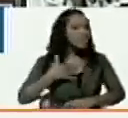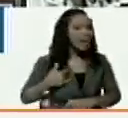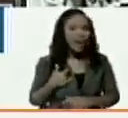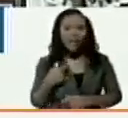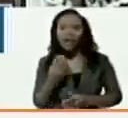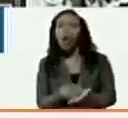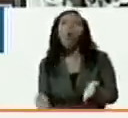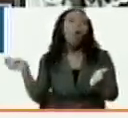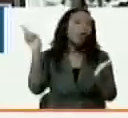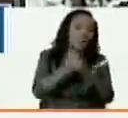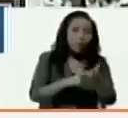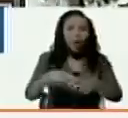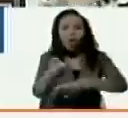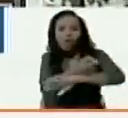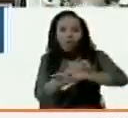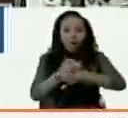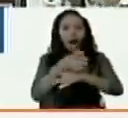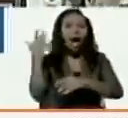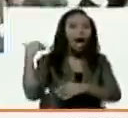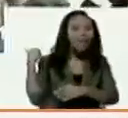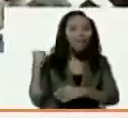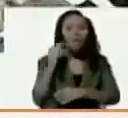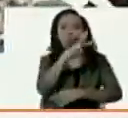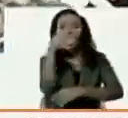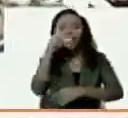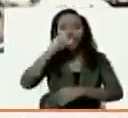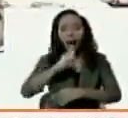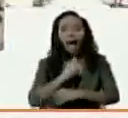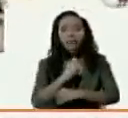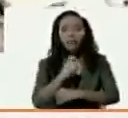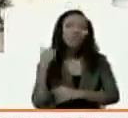aquí quienes lo gobernaron durante 40 años.